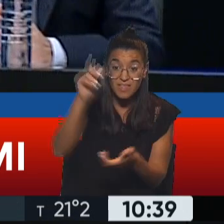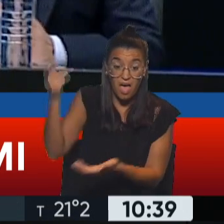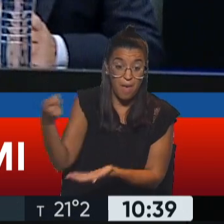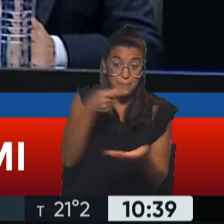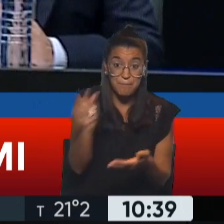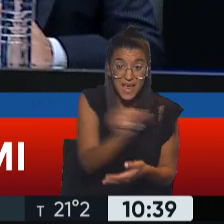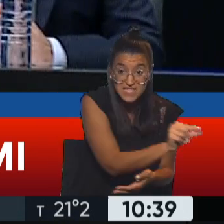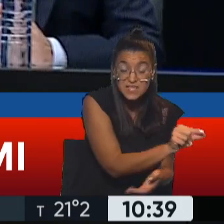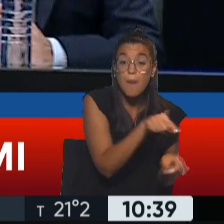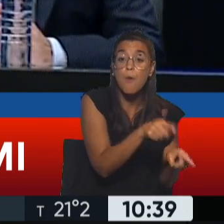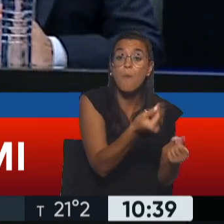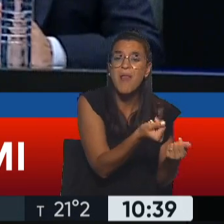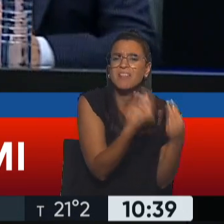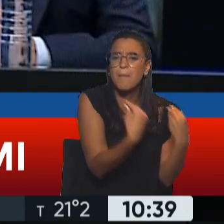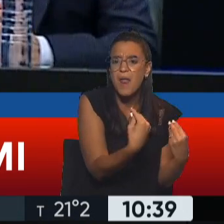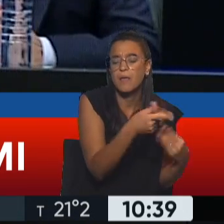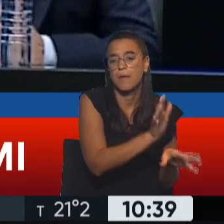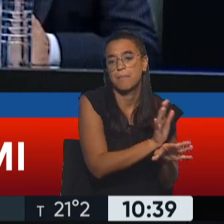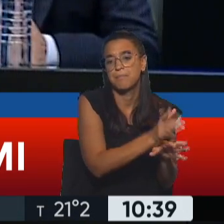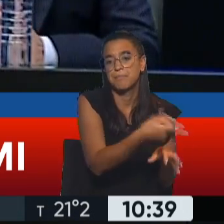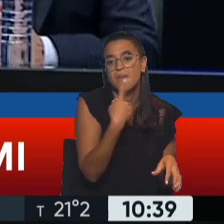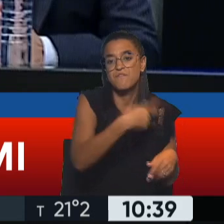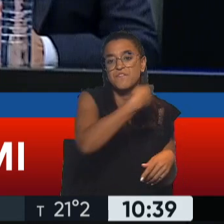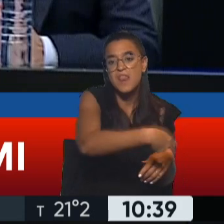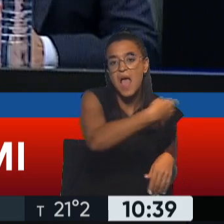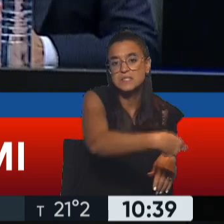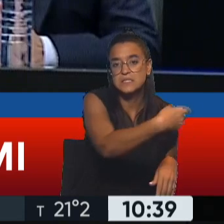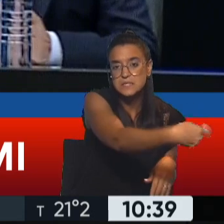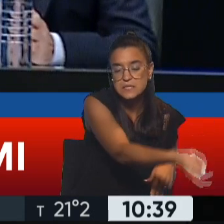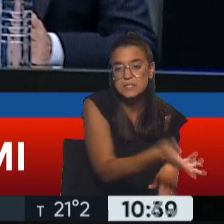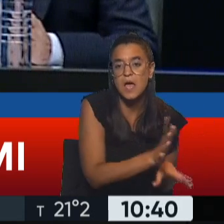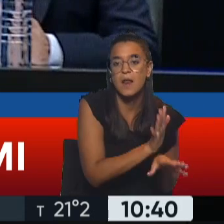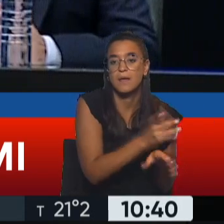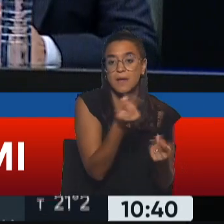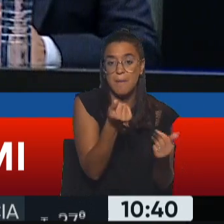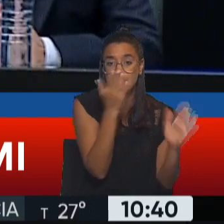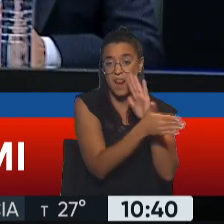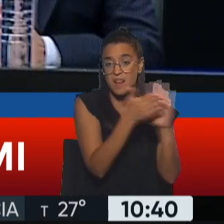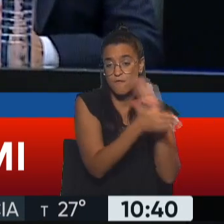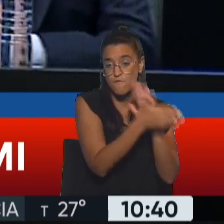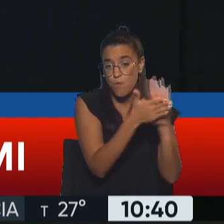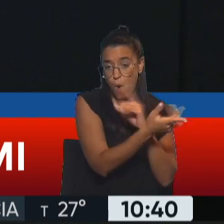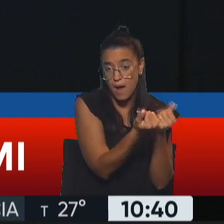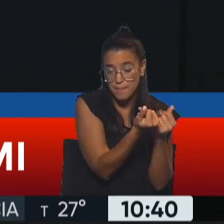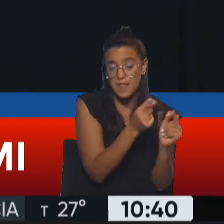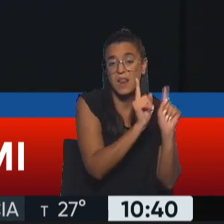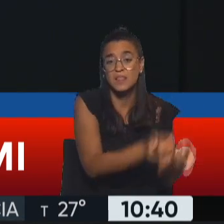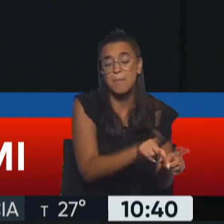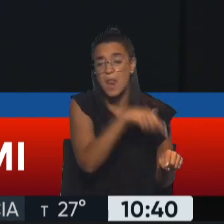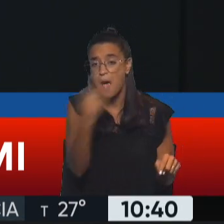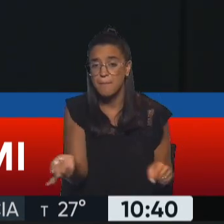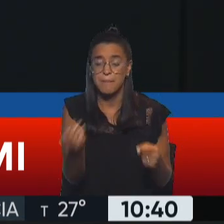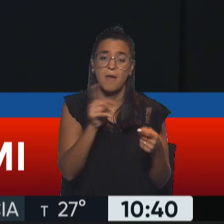utilizó principalmente para, por un lado, financiar la salida de capitales de la Argentina y, por el otro